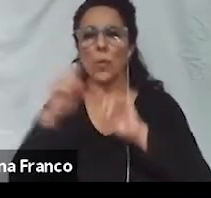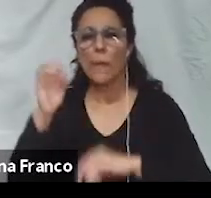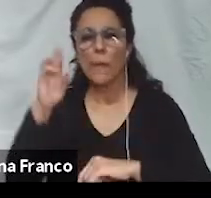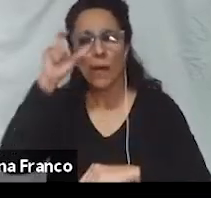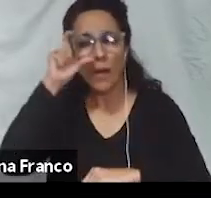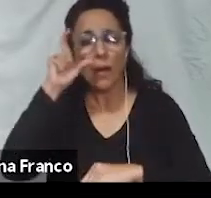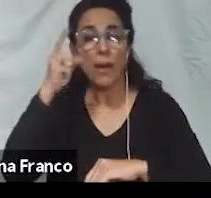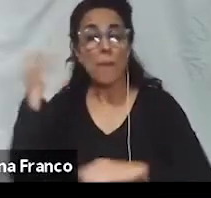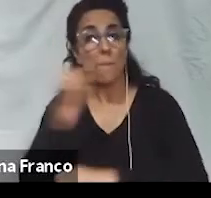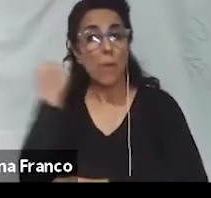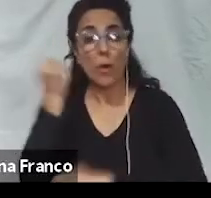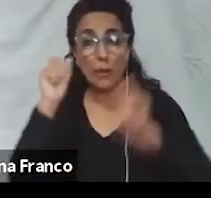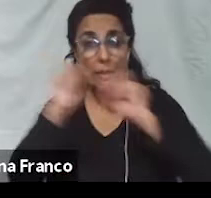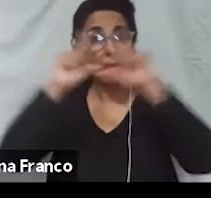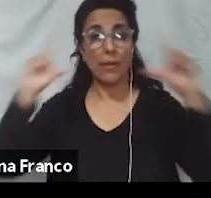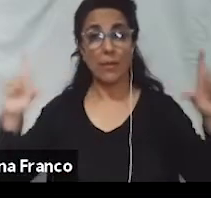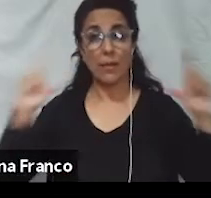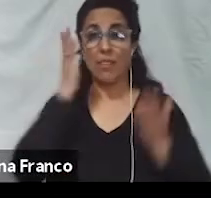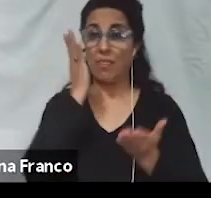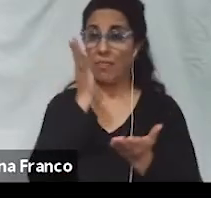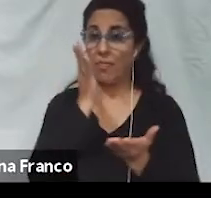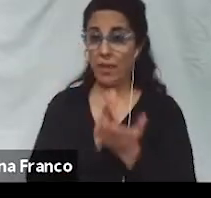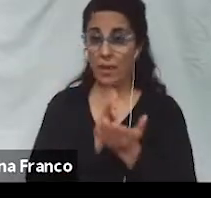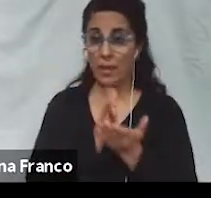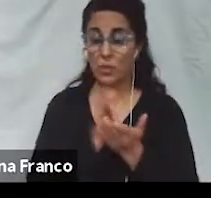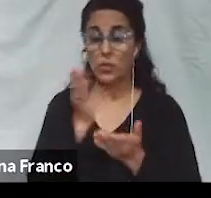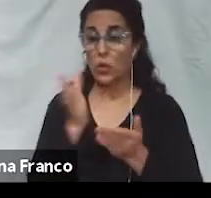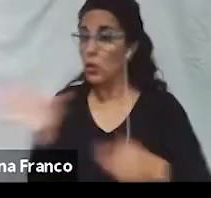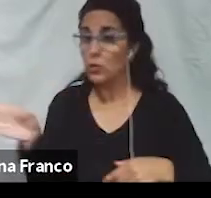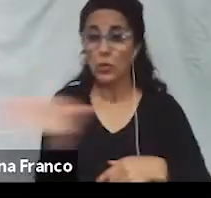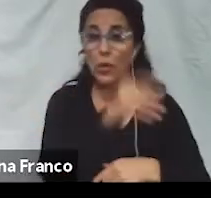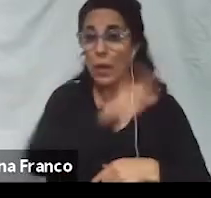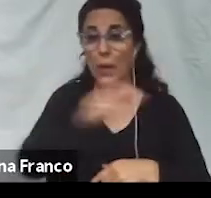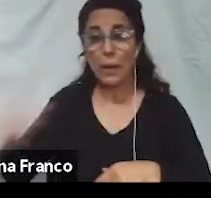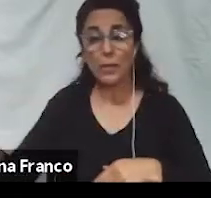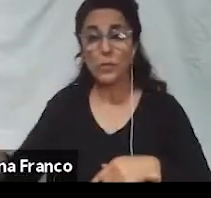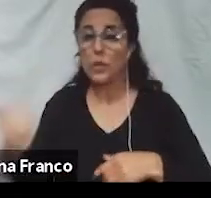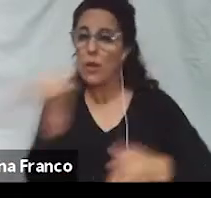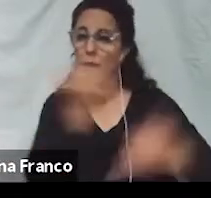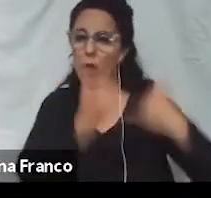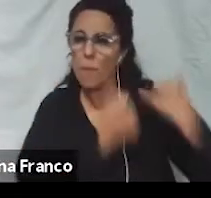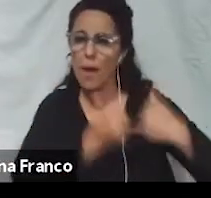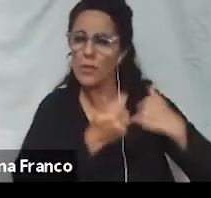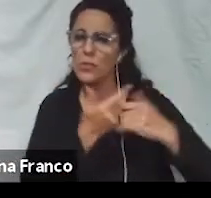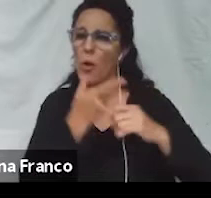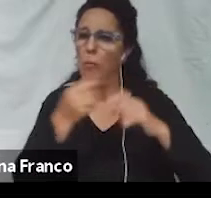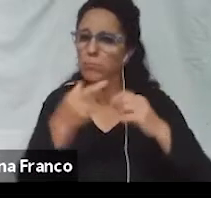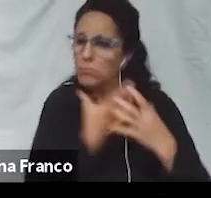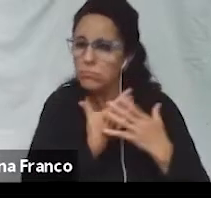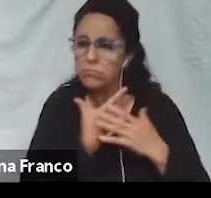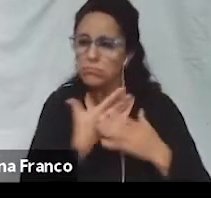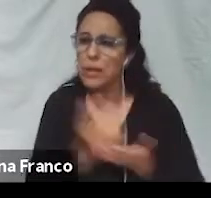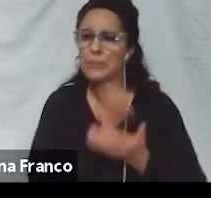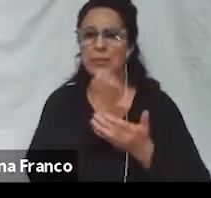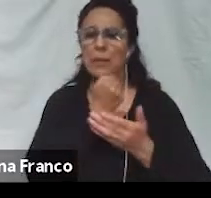importante destacar que es un derecho, porque todas las personas tienen el derecho a acceder a la información, percibirla,